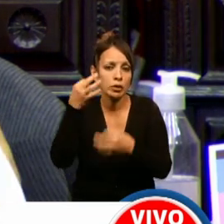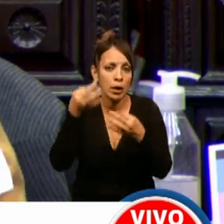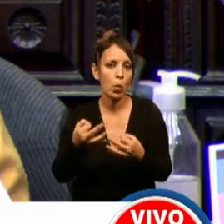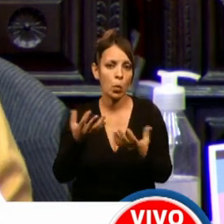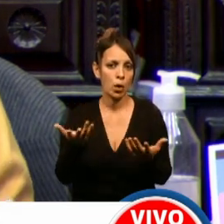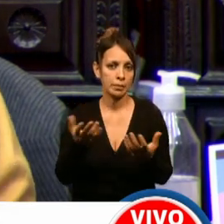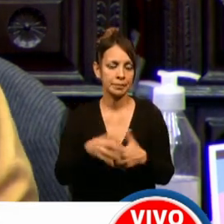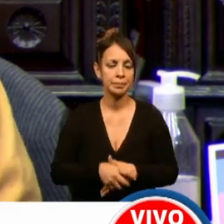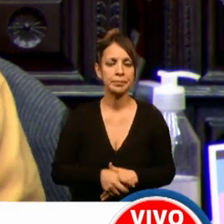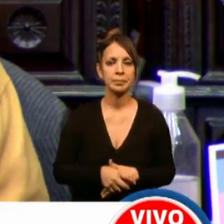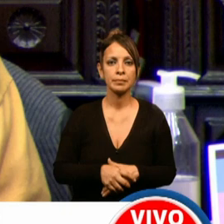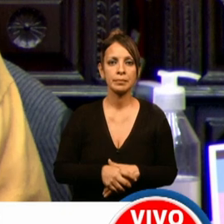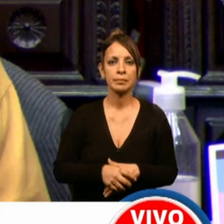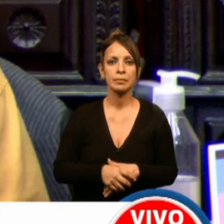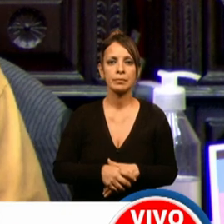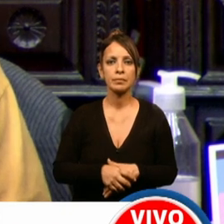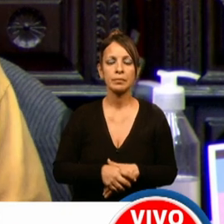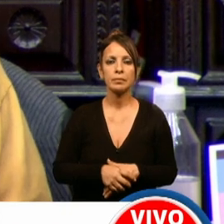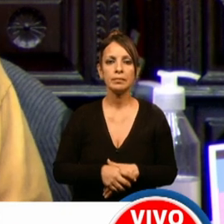por parte de estas personas